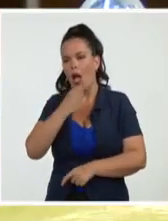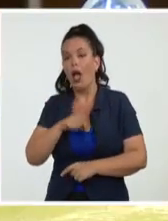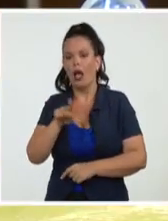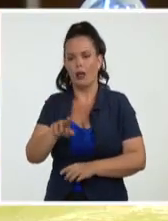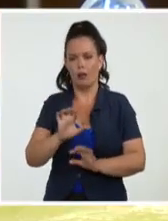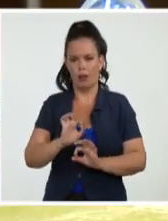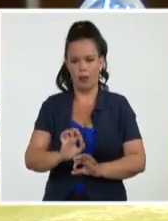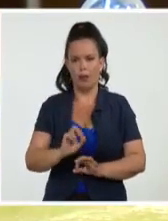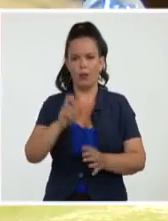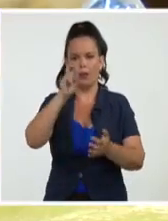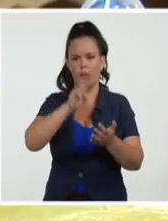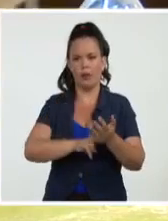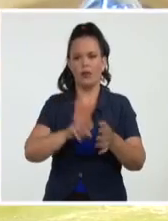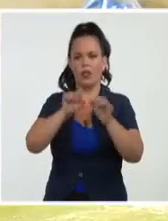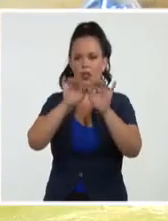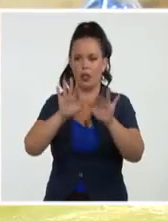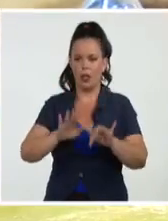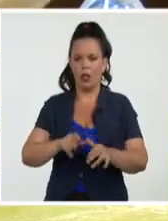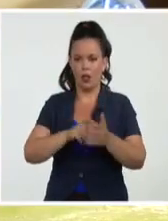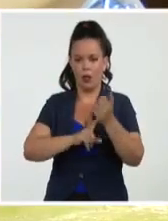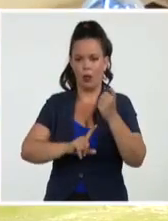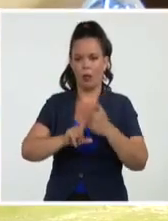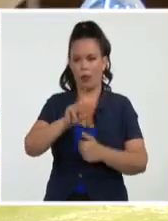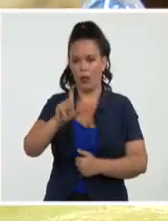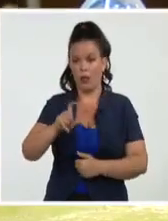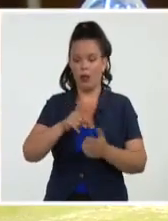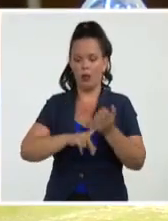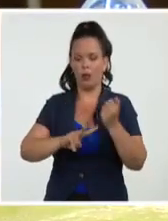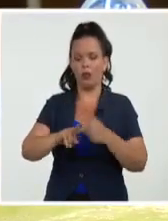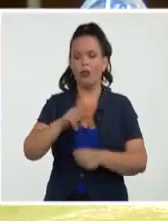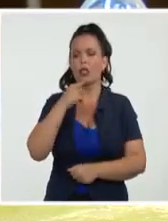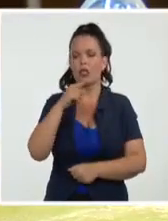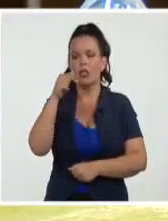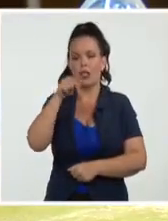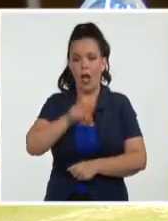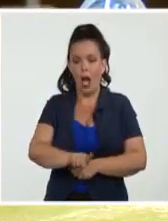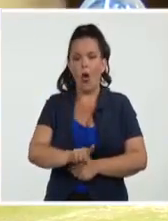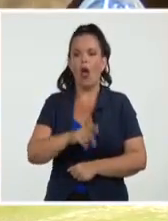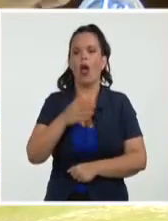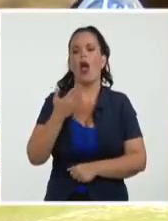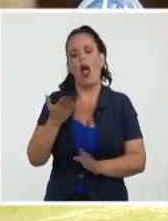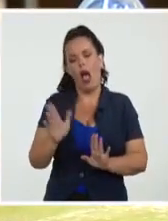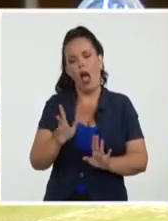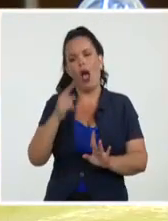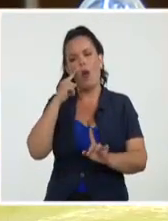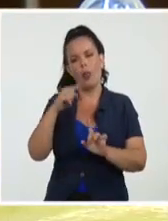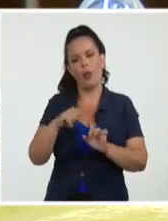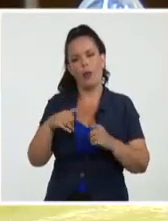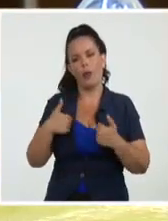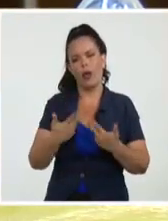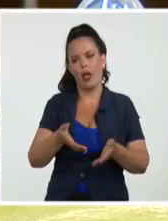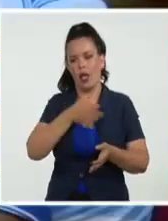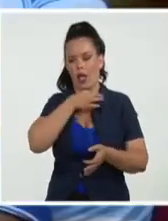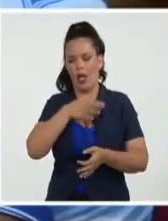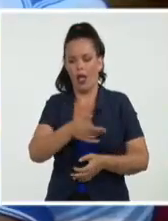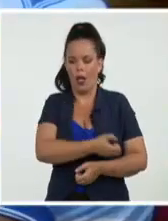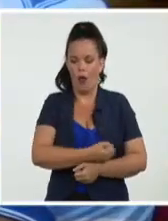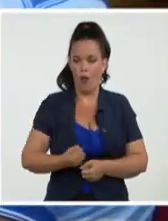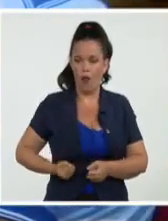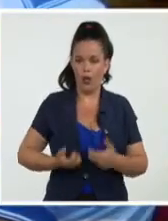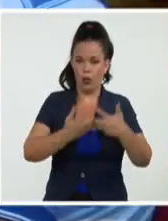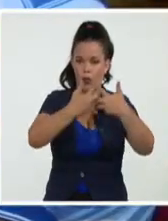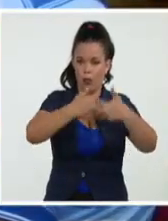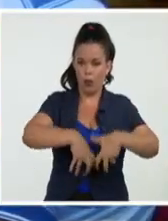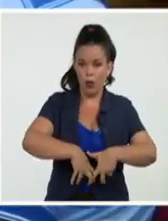en la provincia, Ernesto Santiesteban Velázquez, insistió son tiempos de premiar los resultados y no el esfuerzo. De ahí que al duro y sin guantes se llega